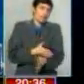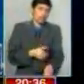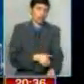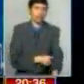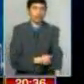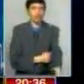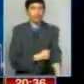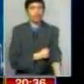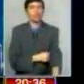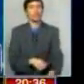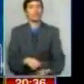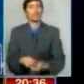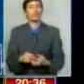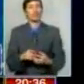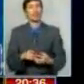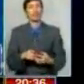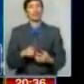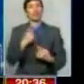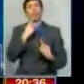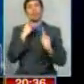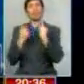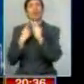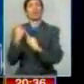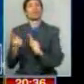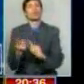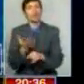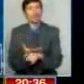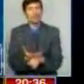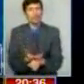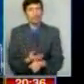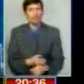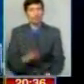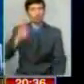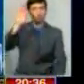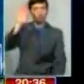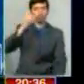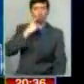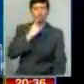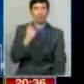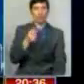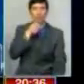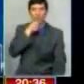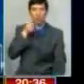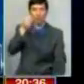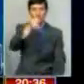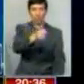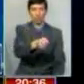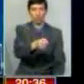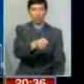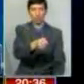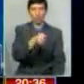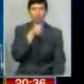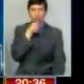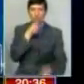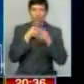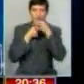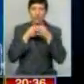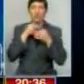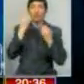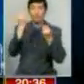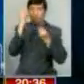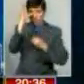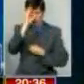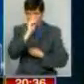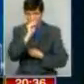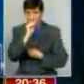Preguntas para el técnico de Chile. Sí, por favor. ¿El micrófono? Sí, cómo no, muchas gracias. Jorge, buenas noches.